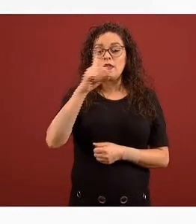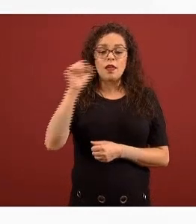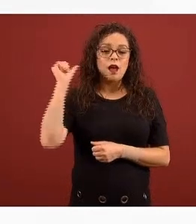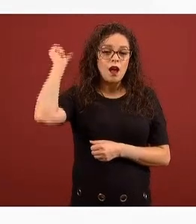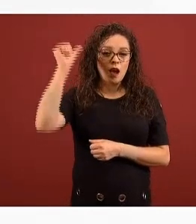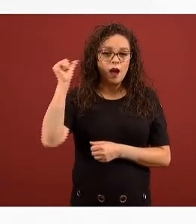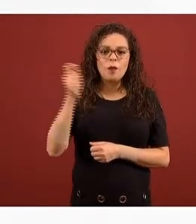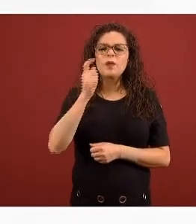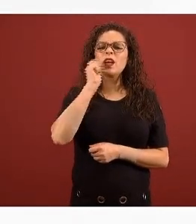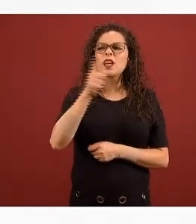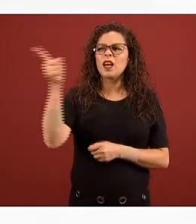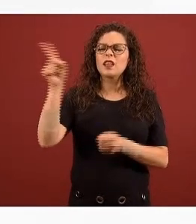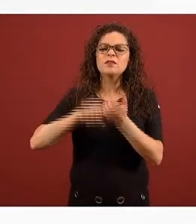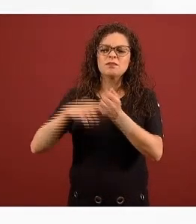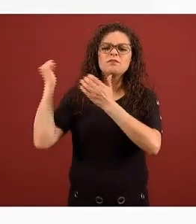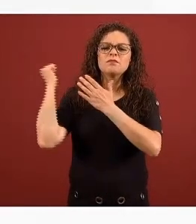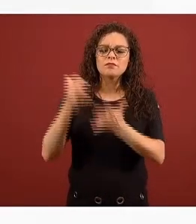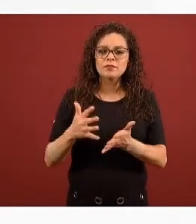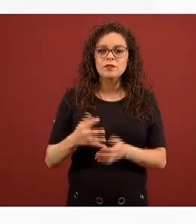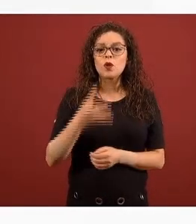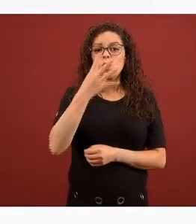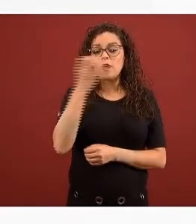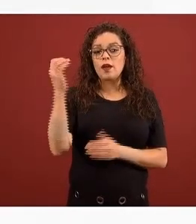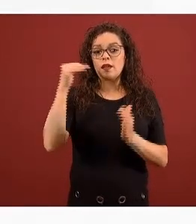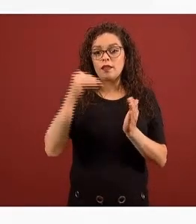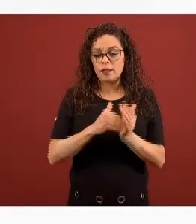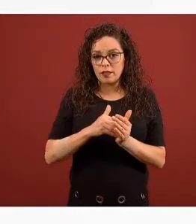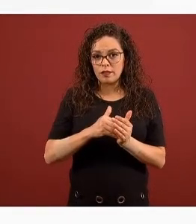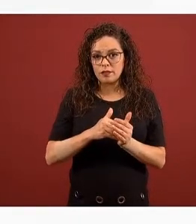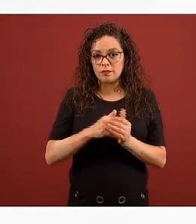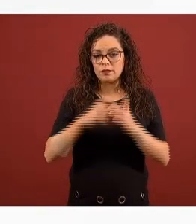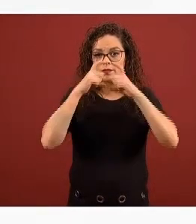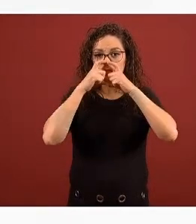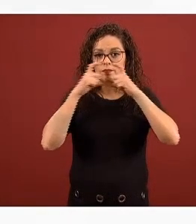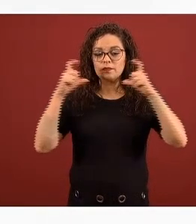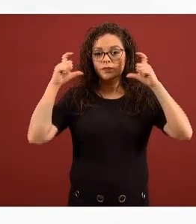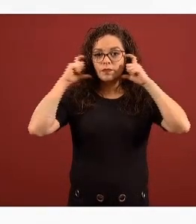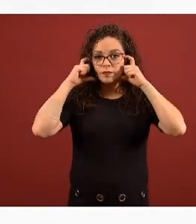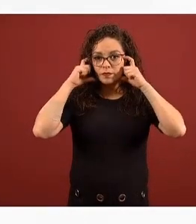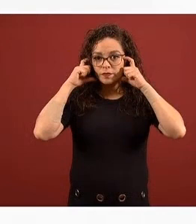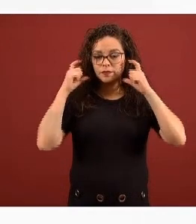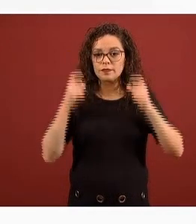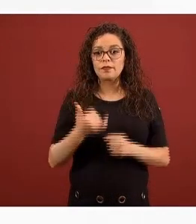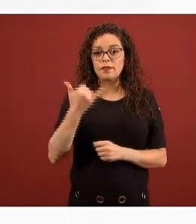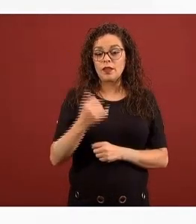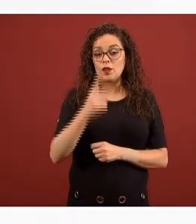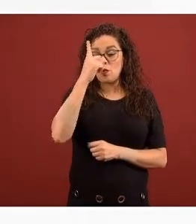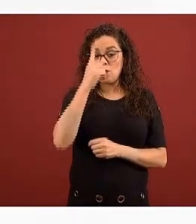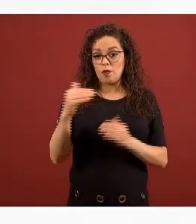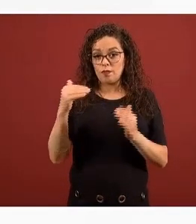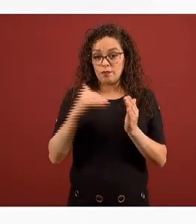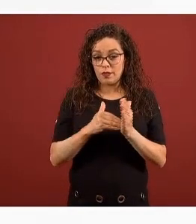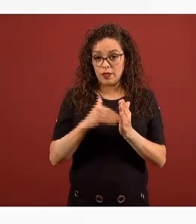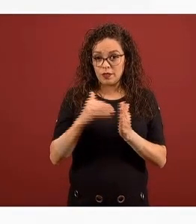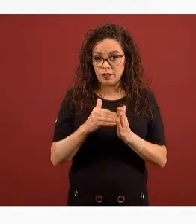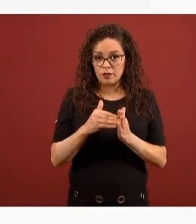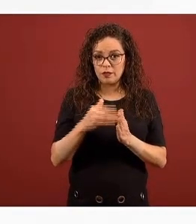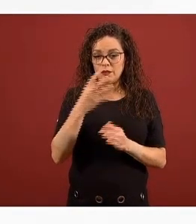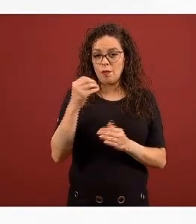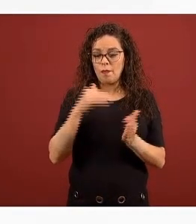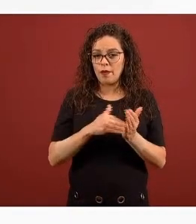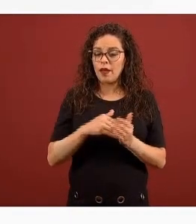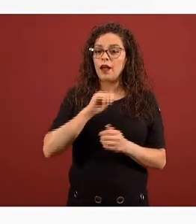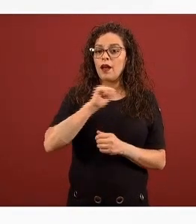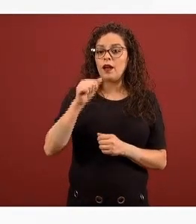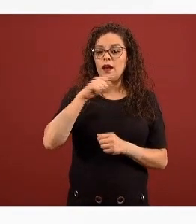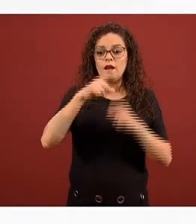donde recibimos 400,000 mascarillas quirúrgicas y 1,500,000 mascarillas de